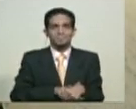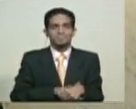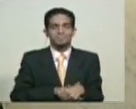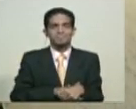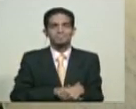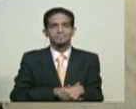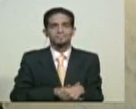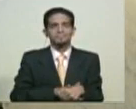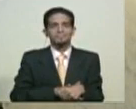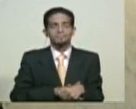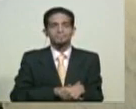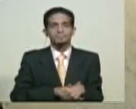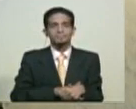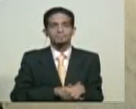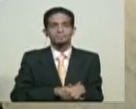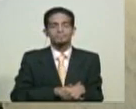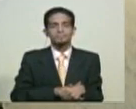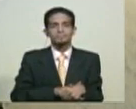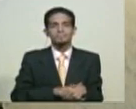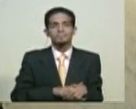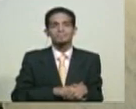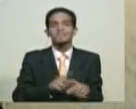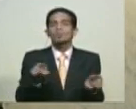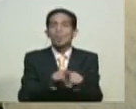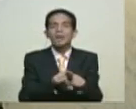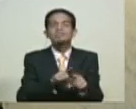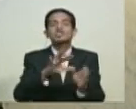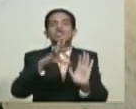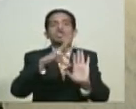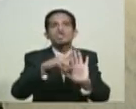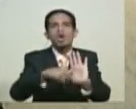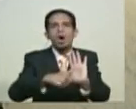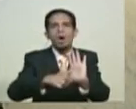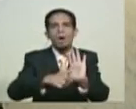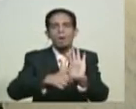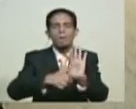de especulación, de irracionalidad